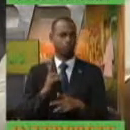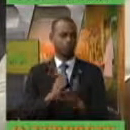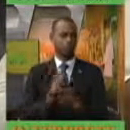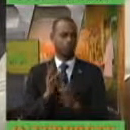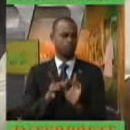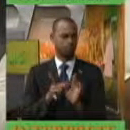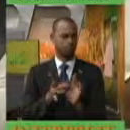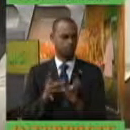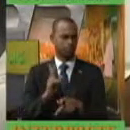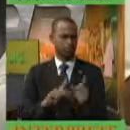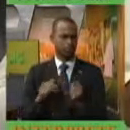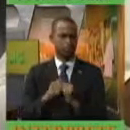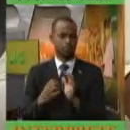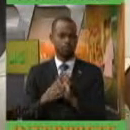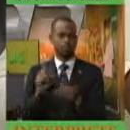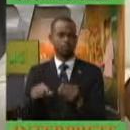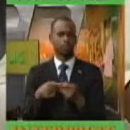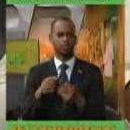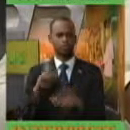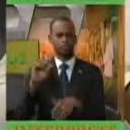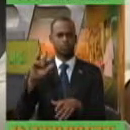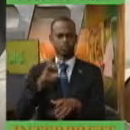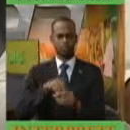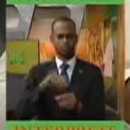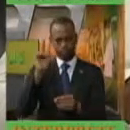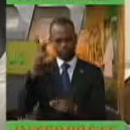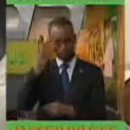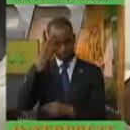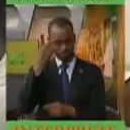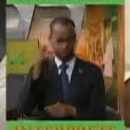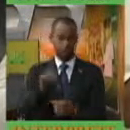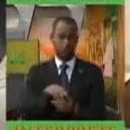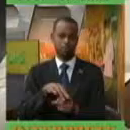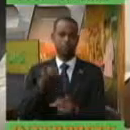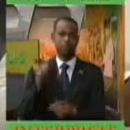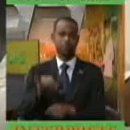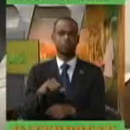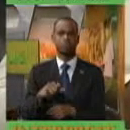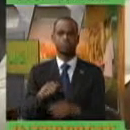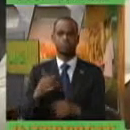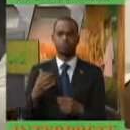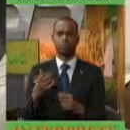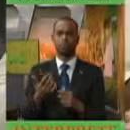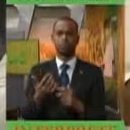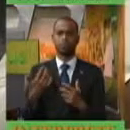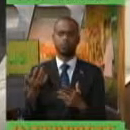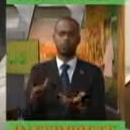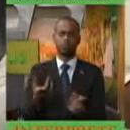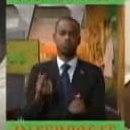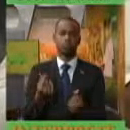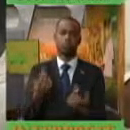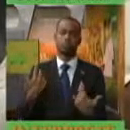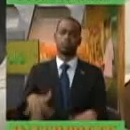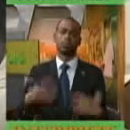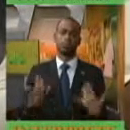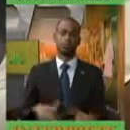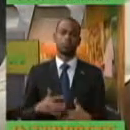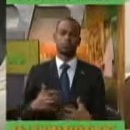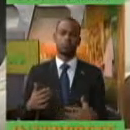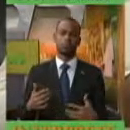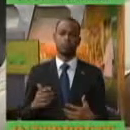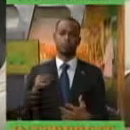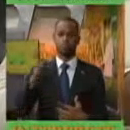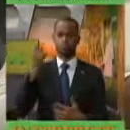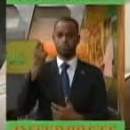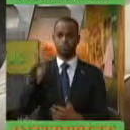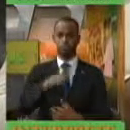relación a la participación política electoral, y eso se ha convertido en un traje. En San Cristóbal todos los políticos